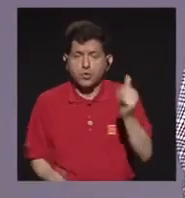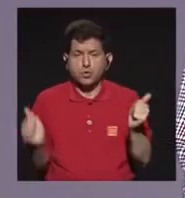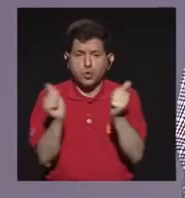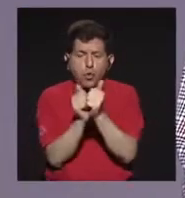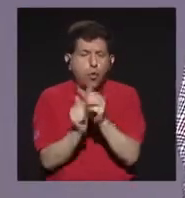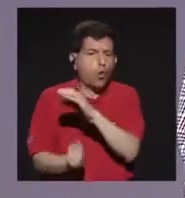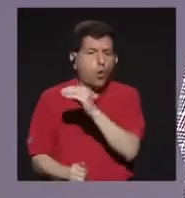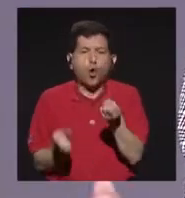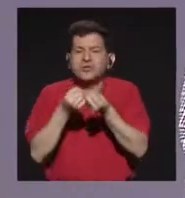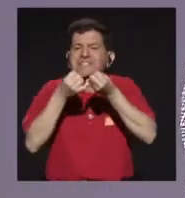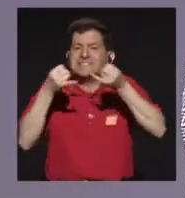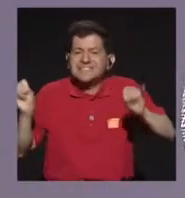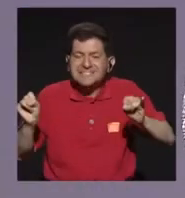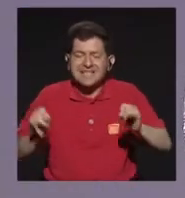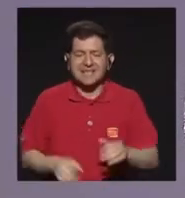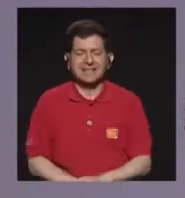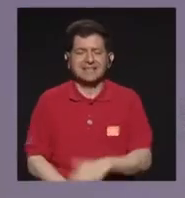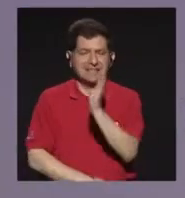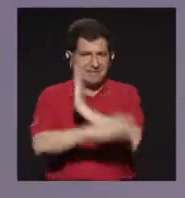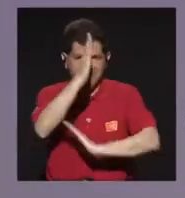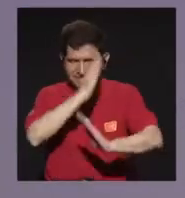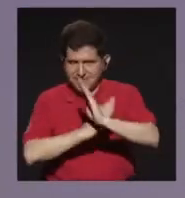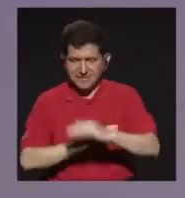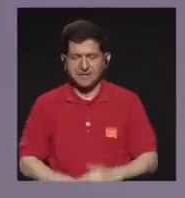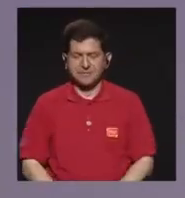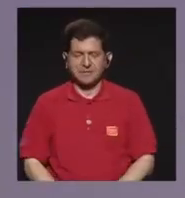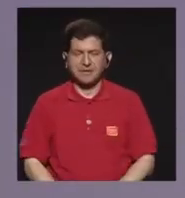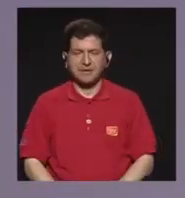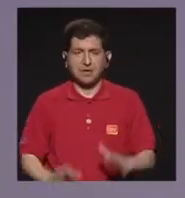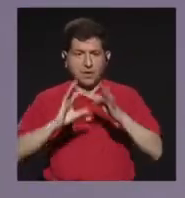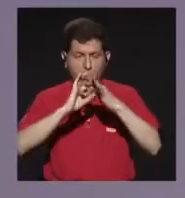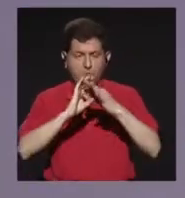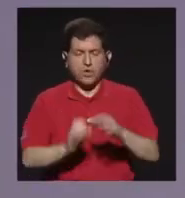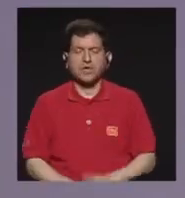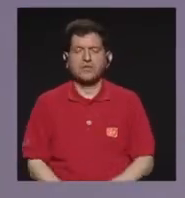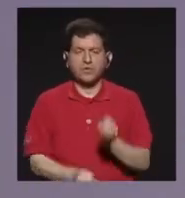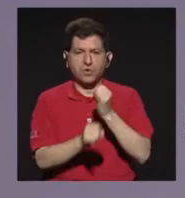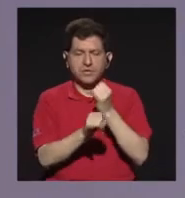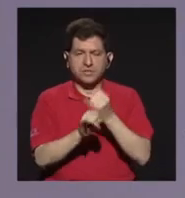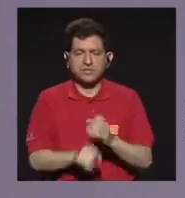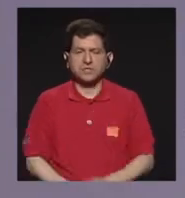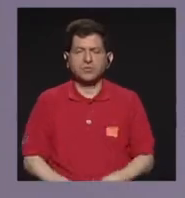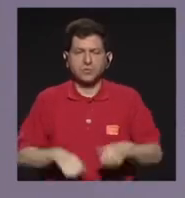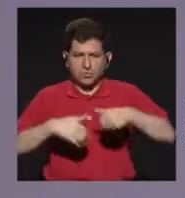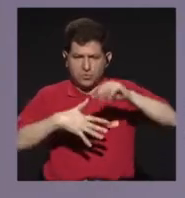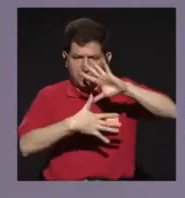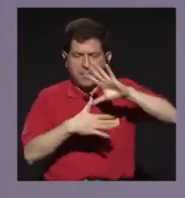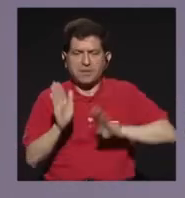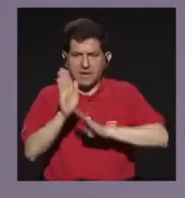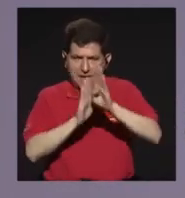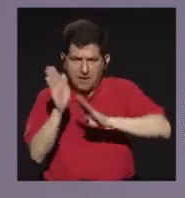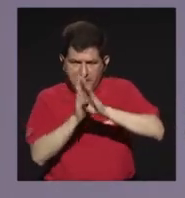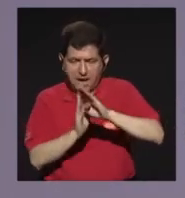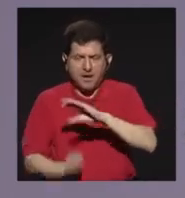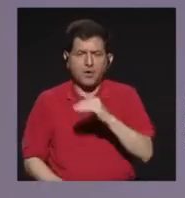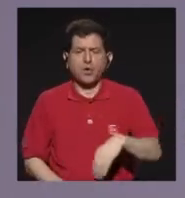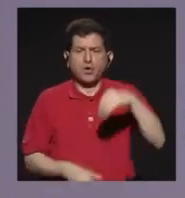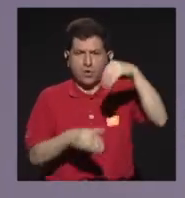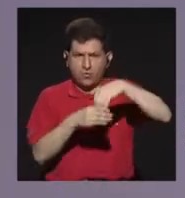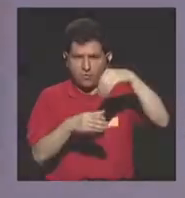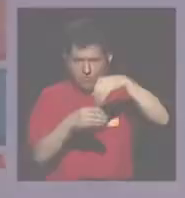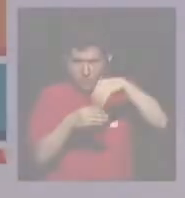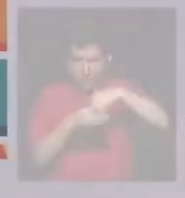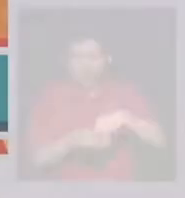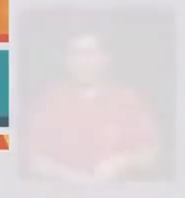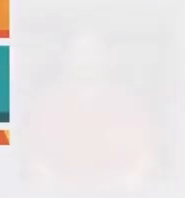sin discapacidad, MET logra, junto con el Instituto Interamericano de Desarrollo y junto con el Fondo de Población